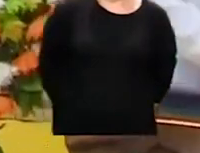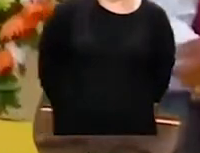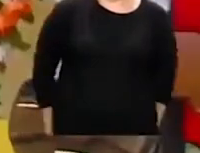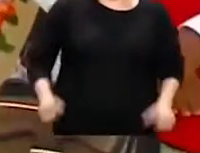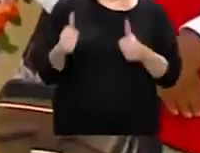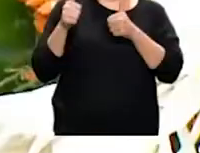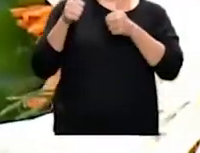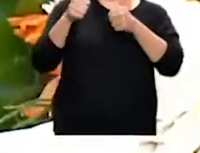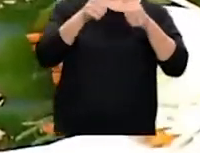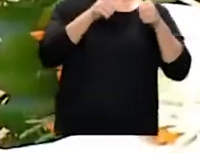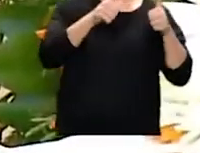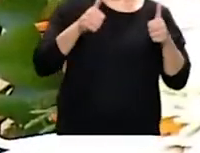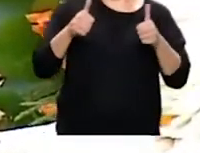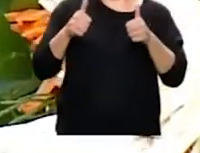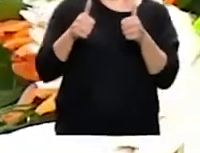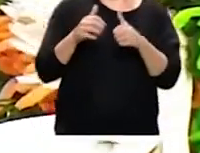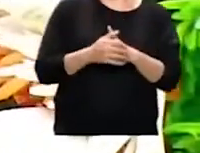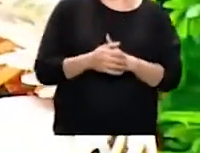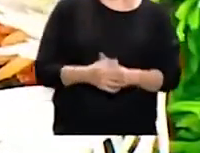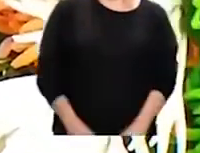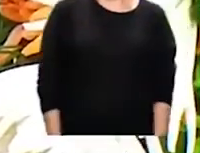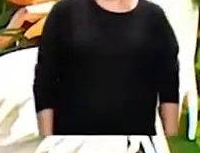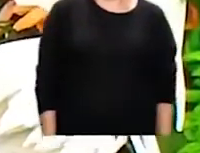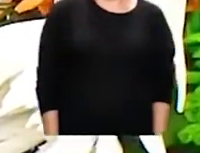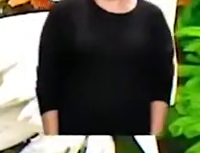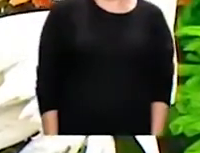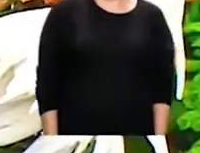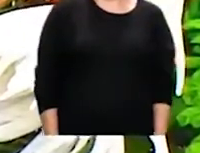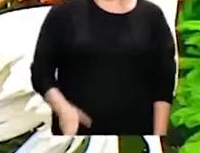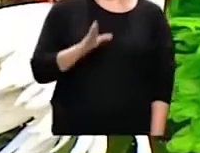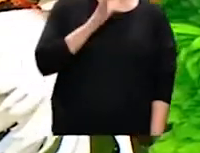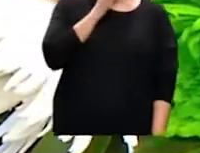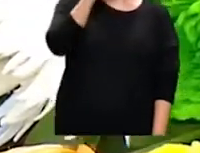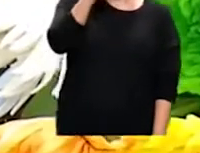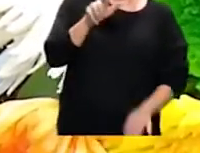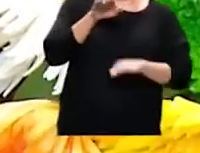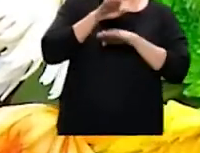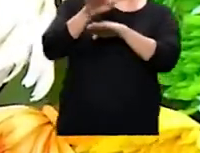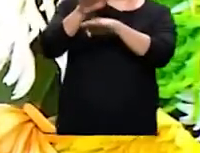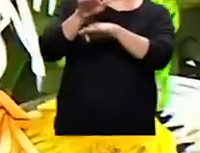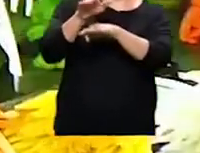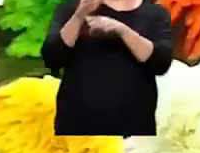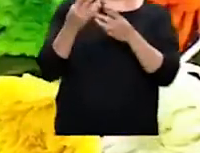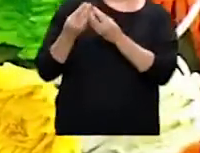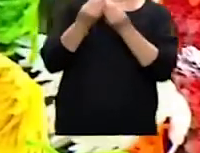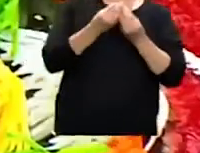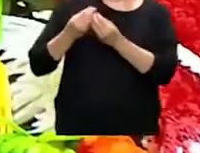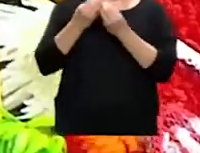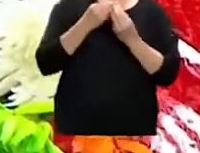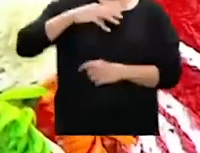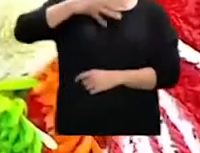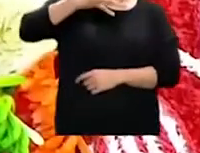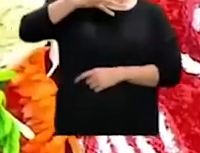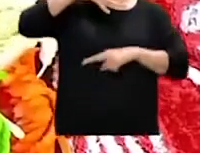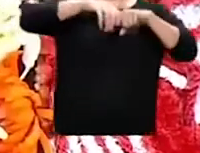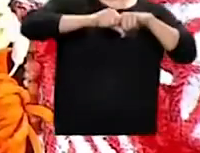Muy bien. También tenemos, en representación del jurado, para entregar el cuarto